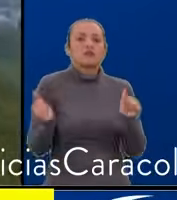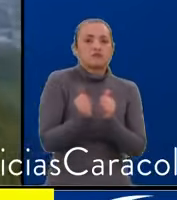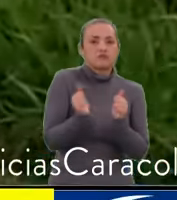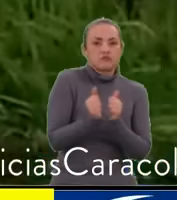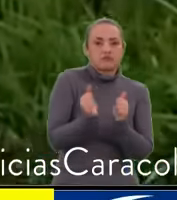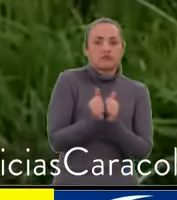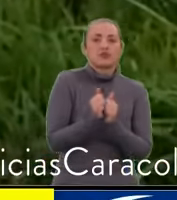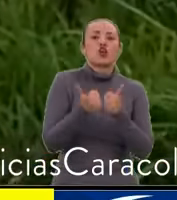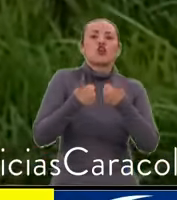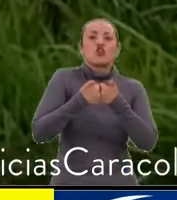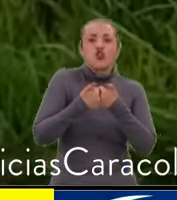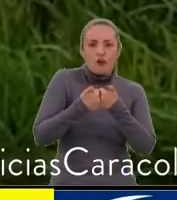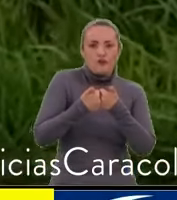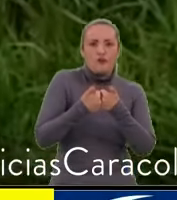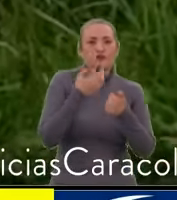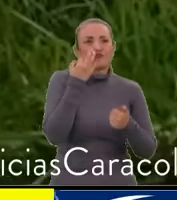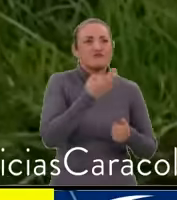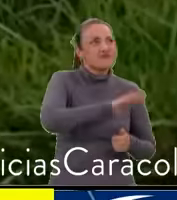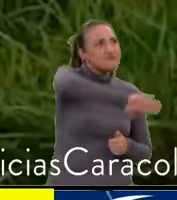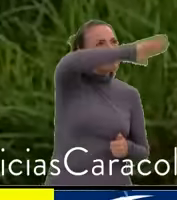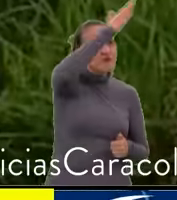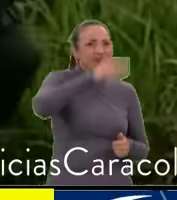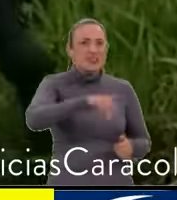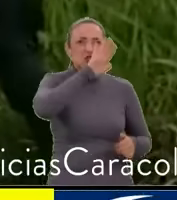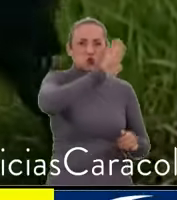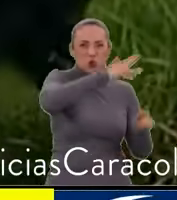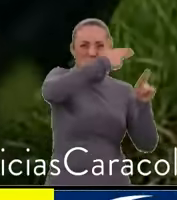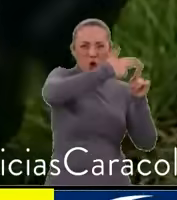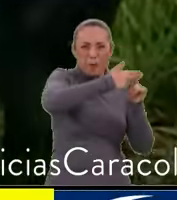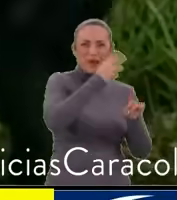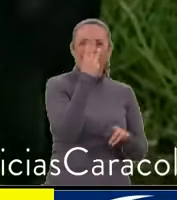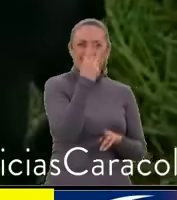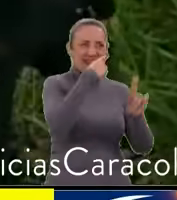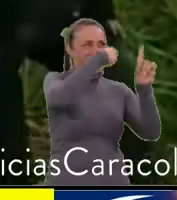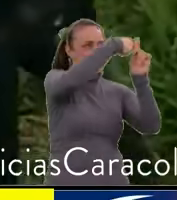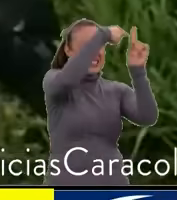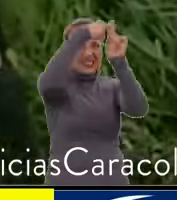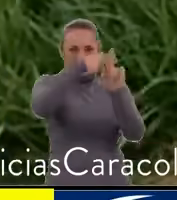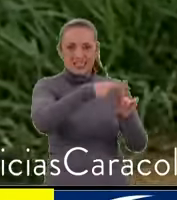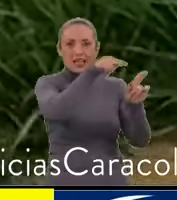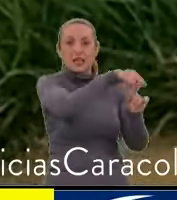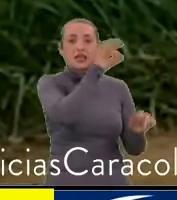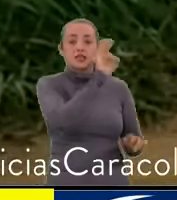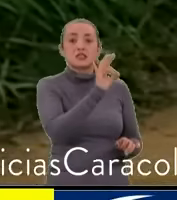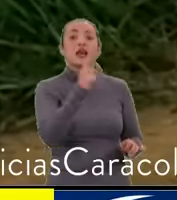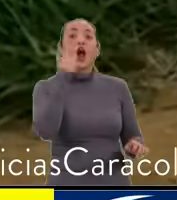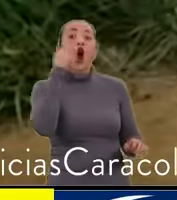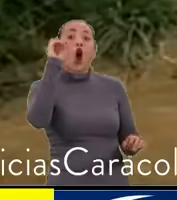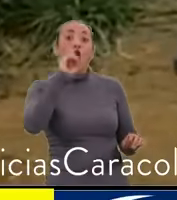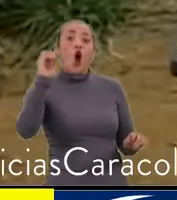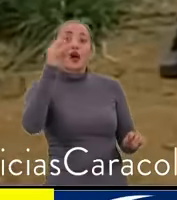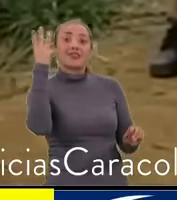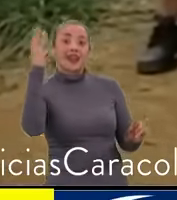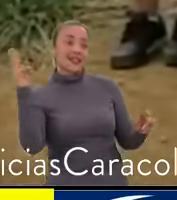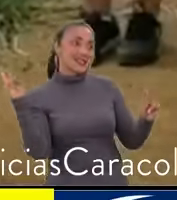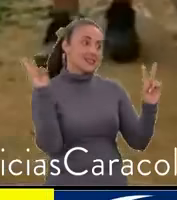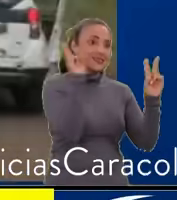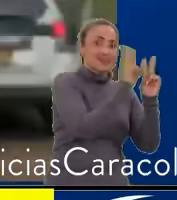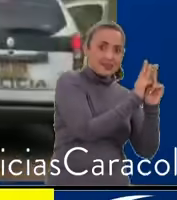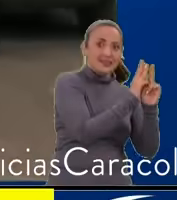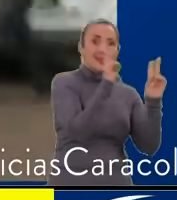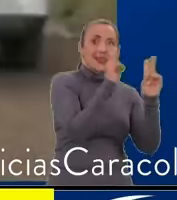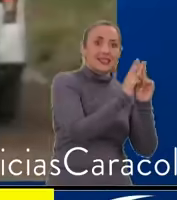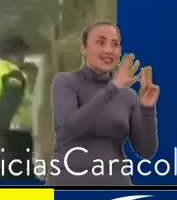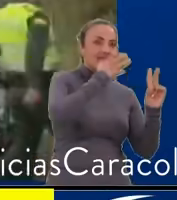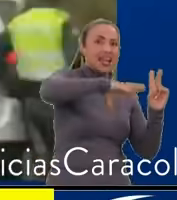de su pareja sentimental a subir el Cerro de las Tres Cruces cuando fueron abordados por tres hombres que intentaron robarlos, pero como ellos estaban